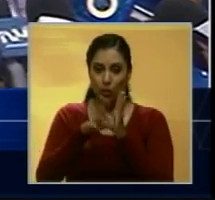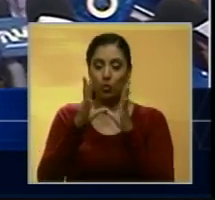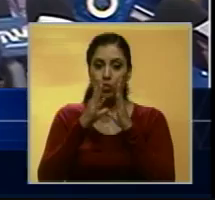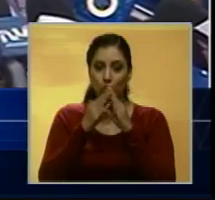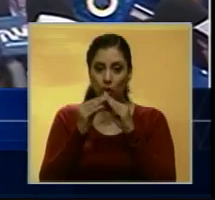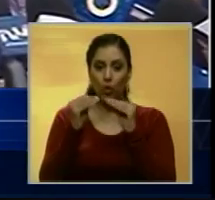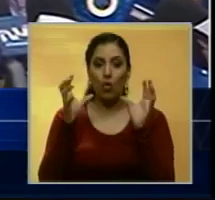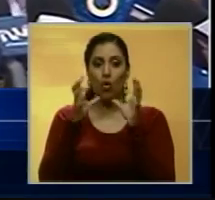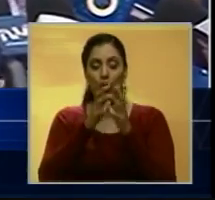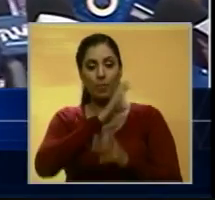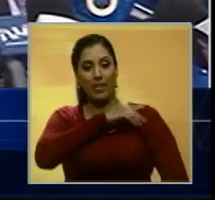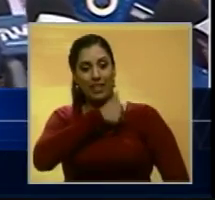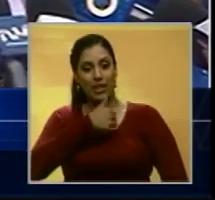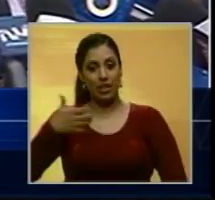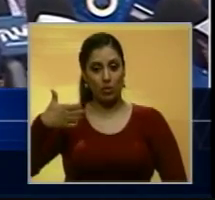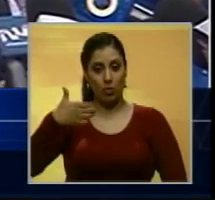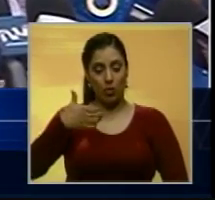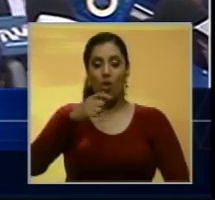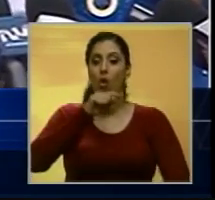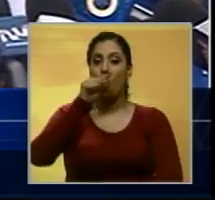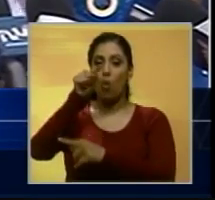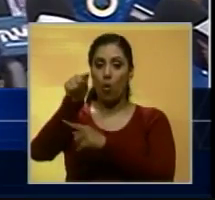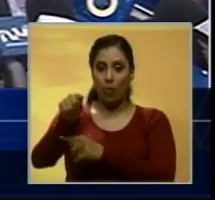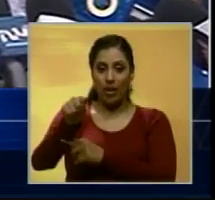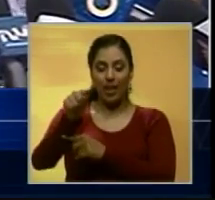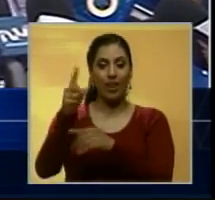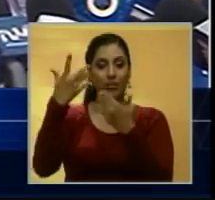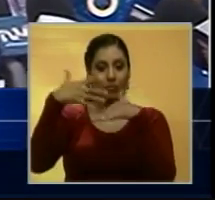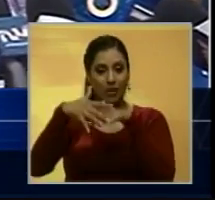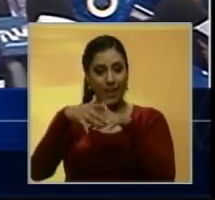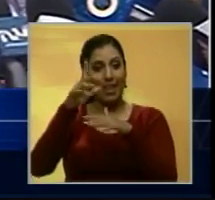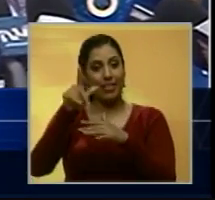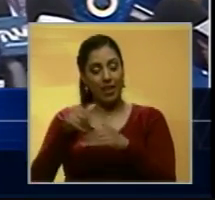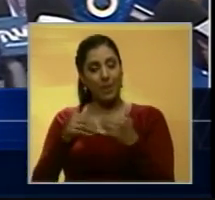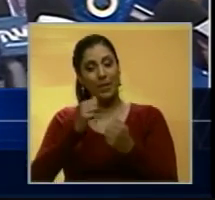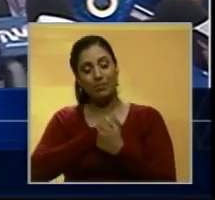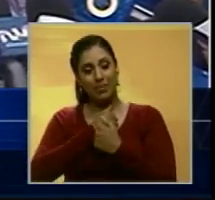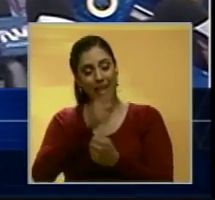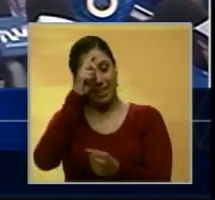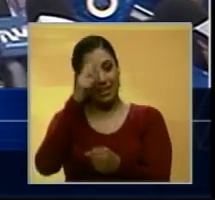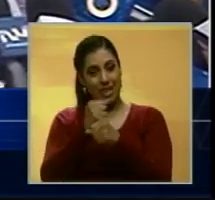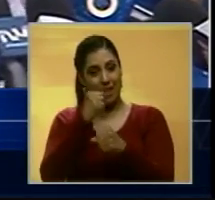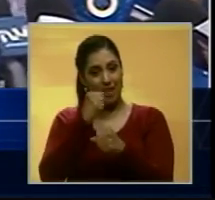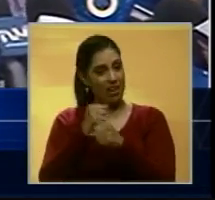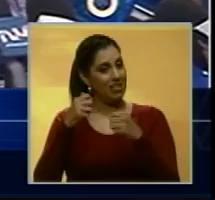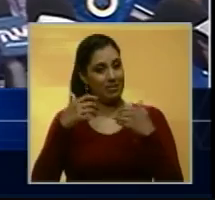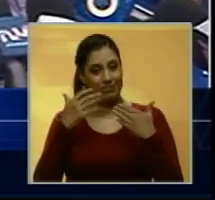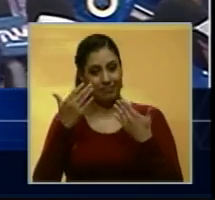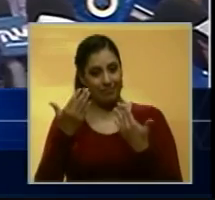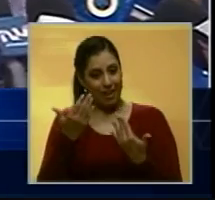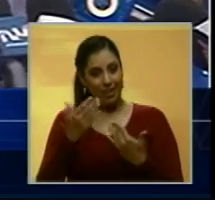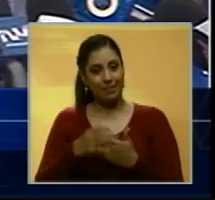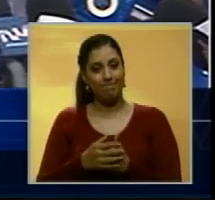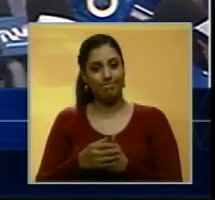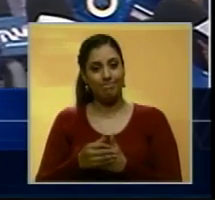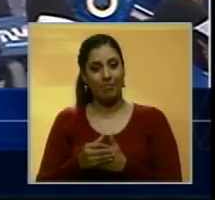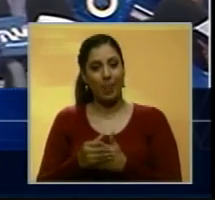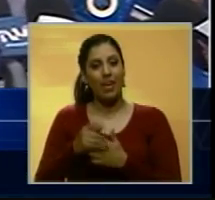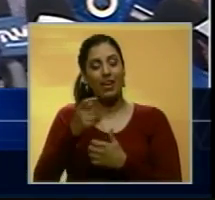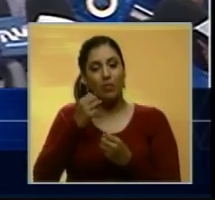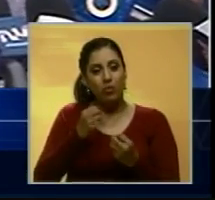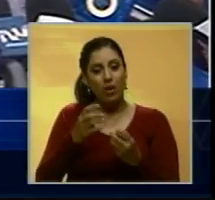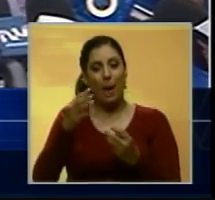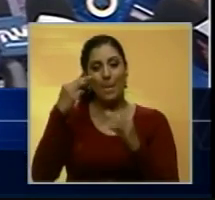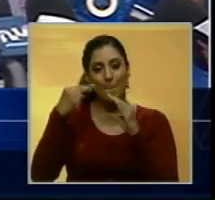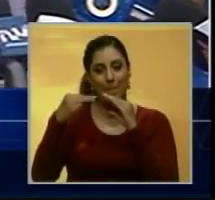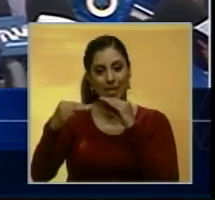la dirigencia de la MUT está obligada, incorporada y apasionada trabajando en lo que es la difusión de